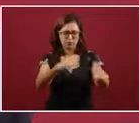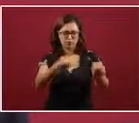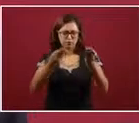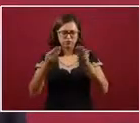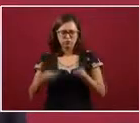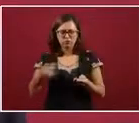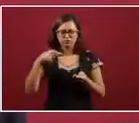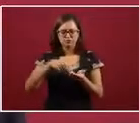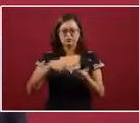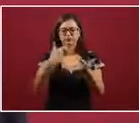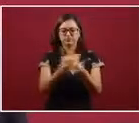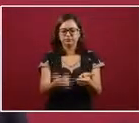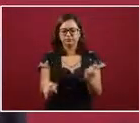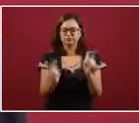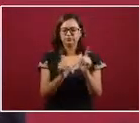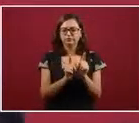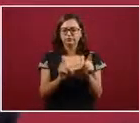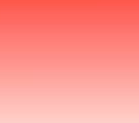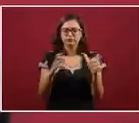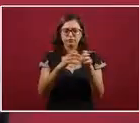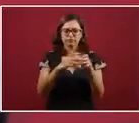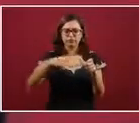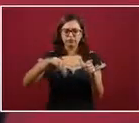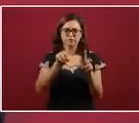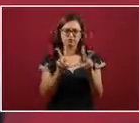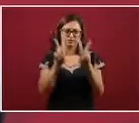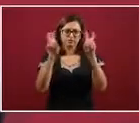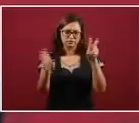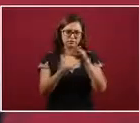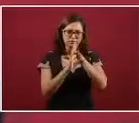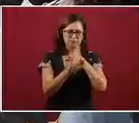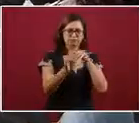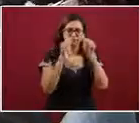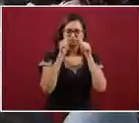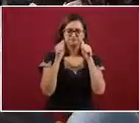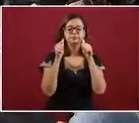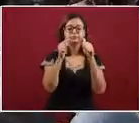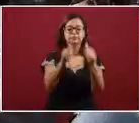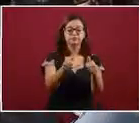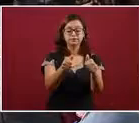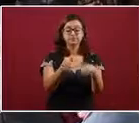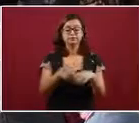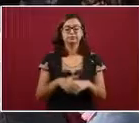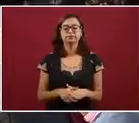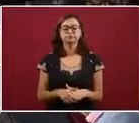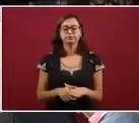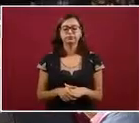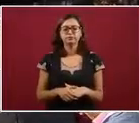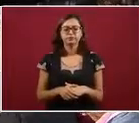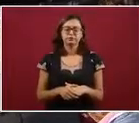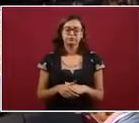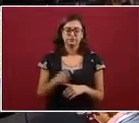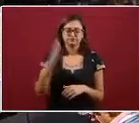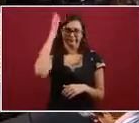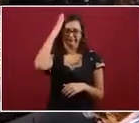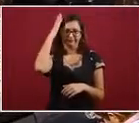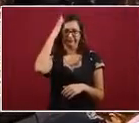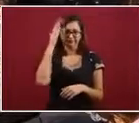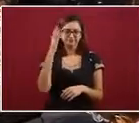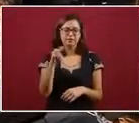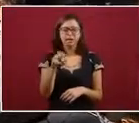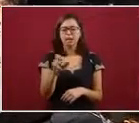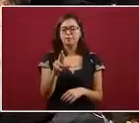los integrantes del grupo que atiende la política migratoria, encabezados por Marcelo